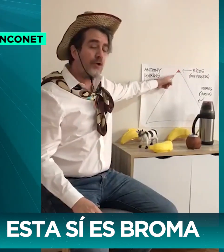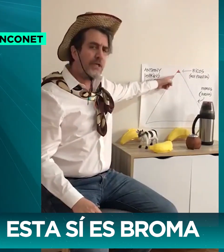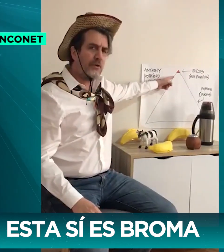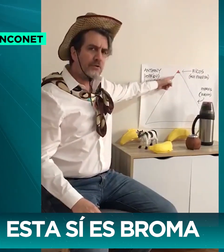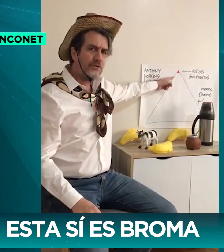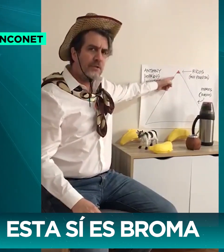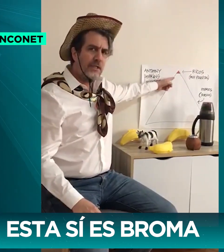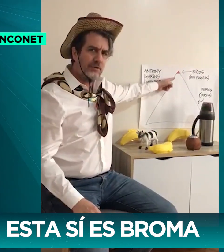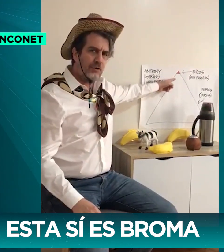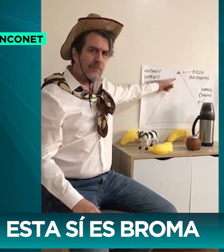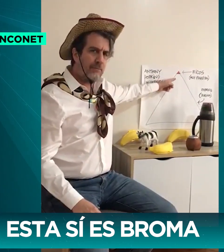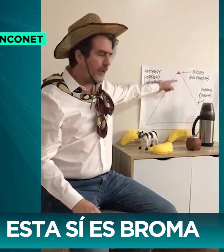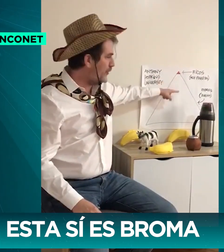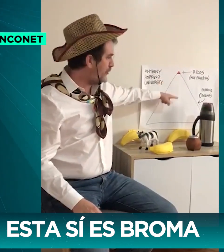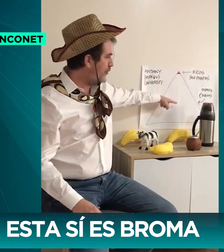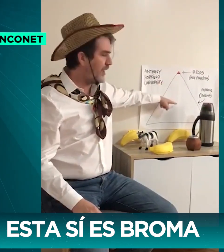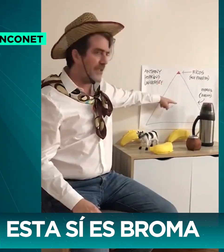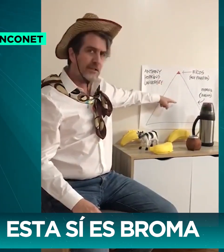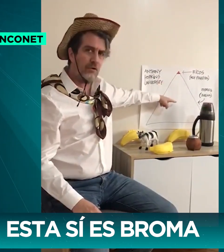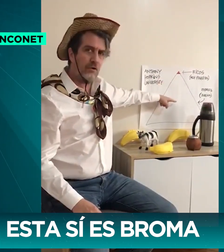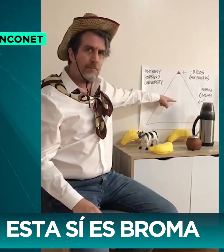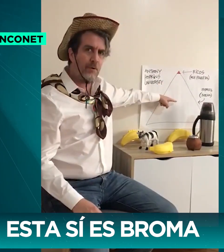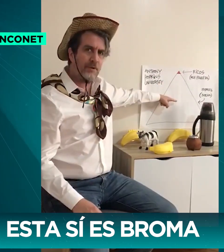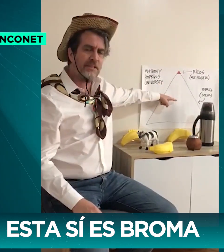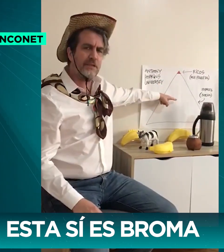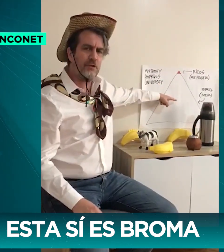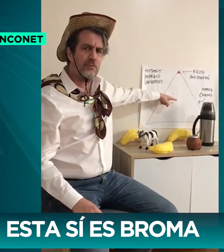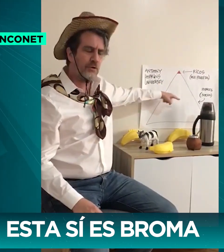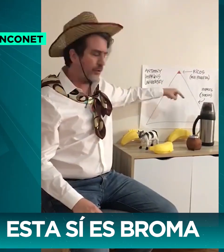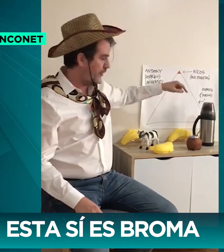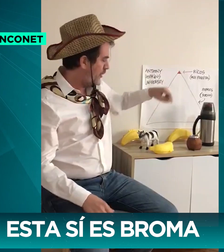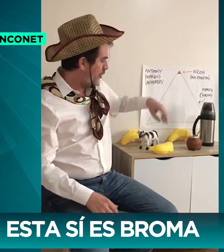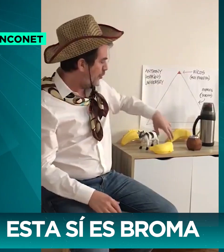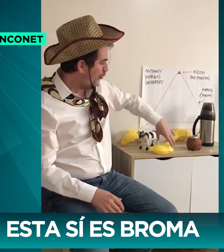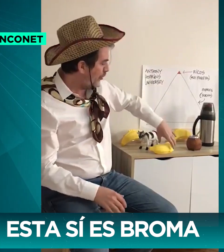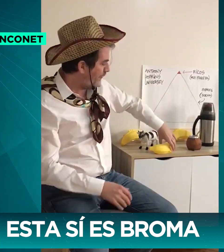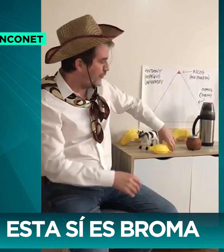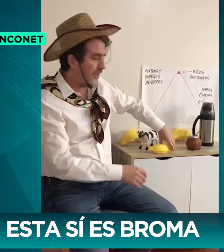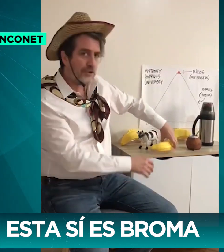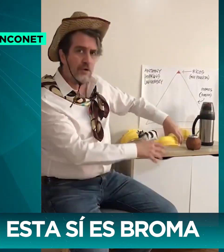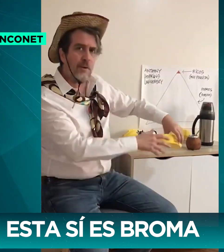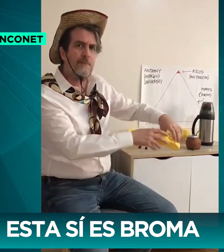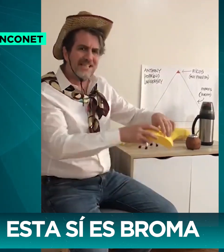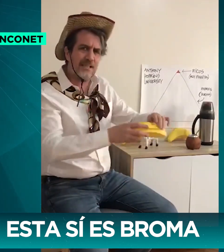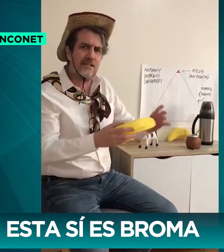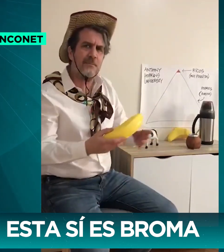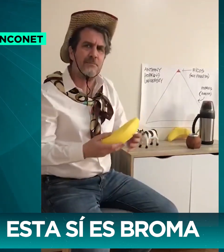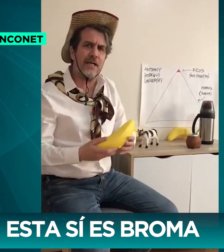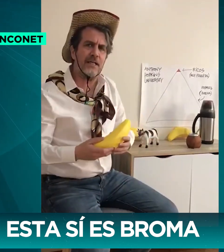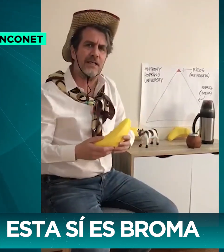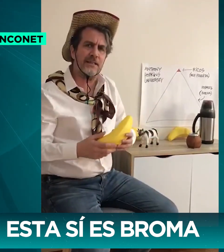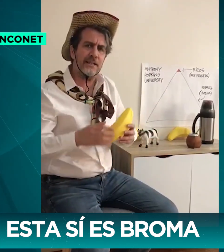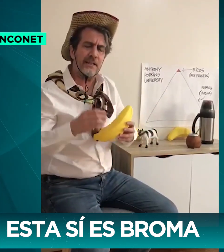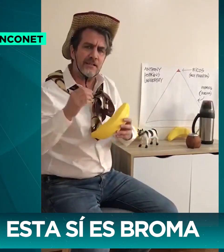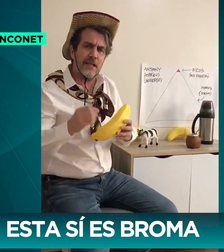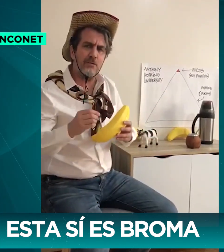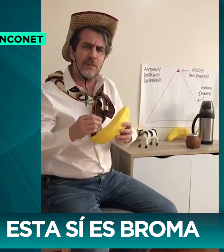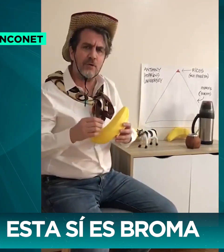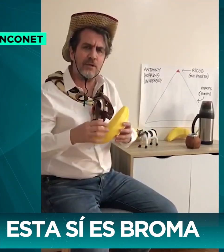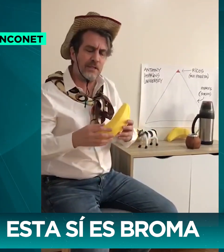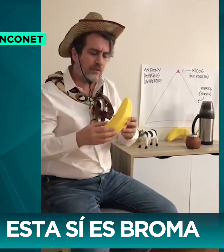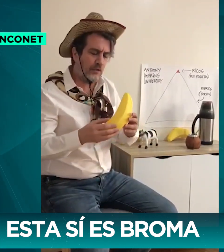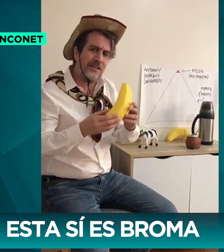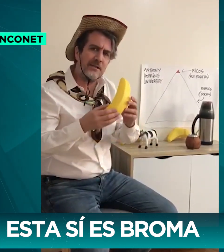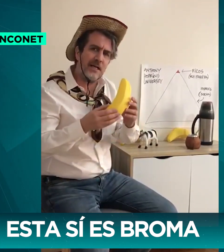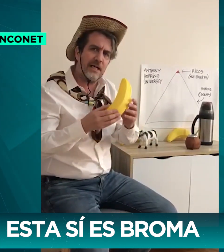a los ricos, que son tan poquitos, en lugar de hacerlo con los pobres, que son un montón. Junto a la Fundación Vicentín, para quienes